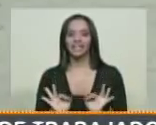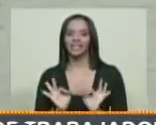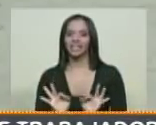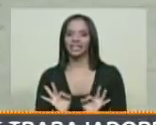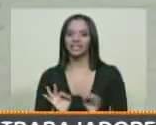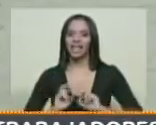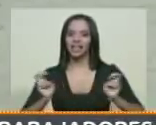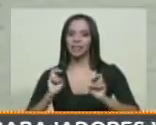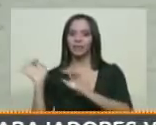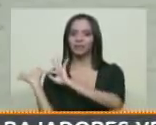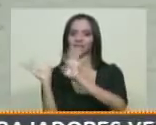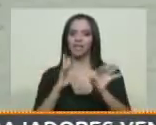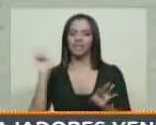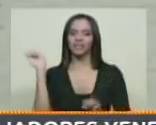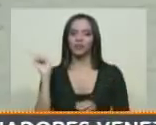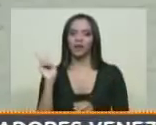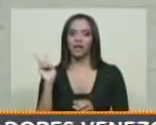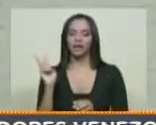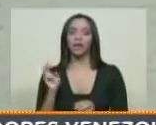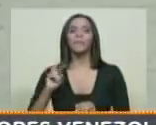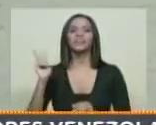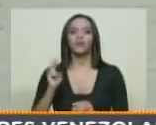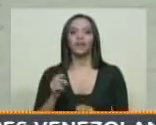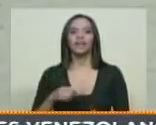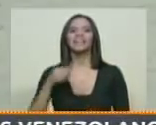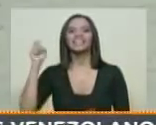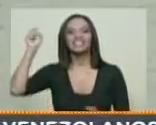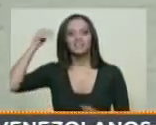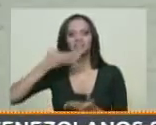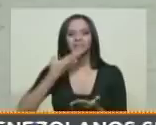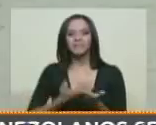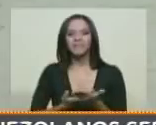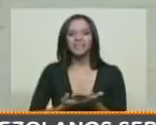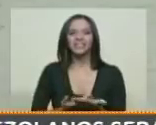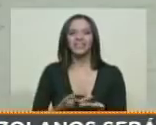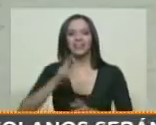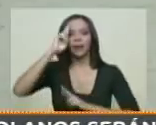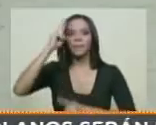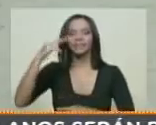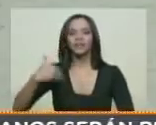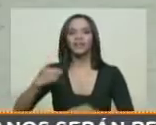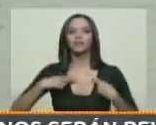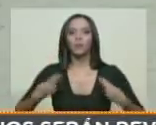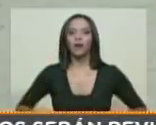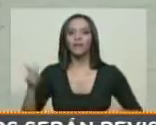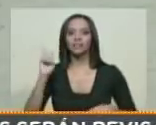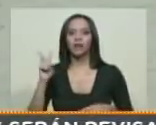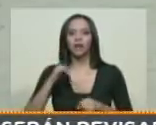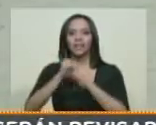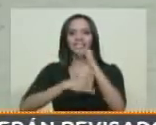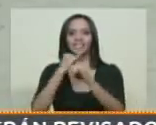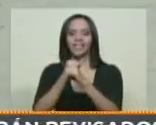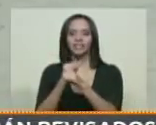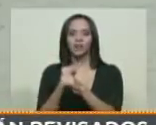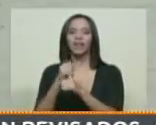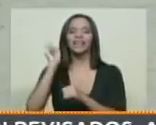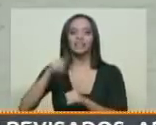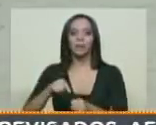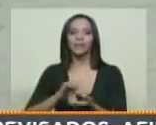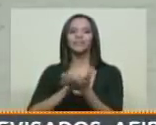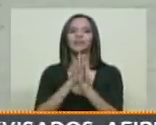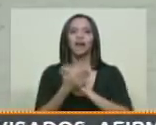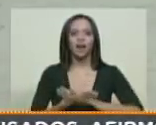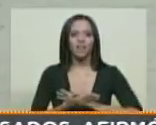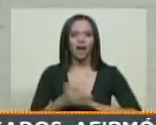migración venezolana. Venezuela exige respeto a los derechos humanos de los venezolanos en el exterior, así como también cese la campaña